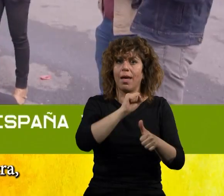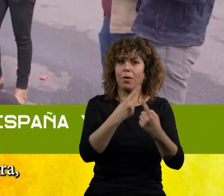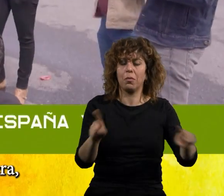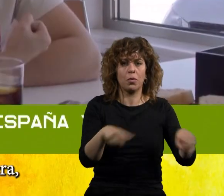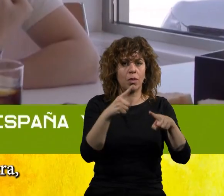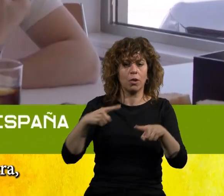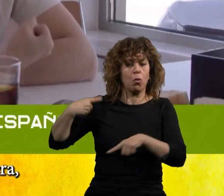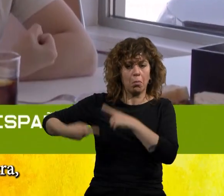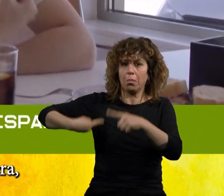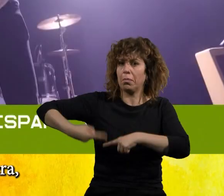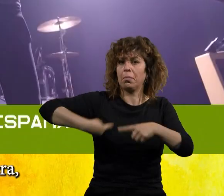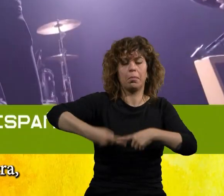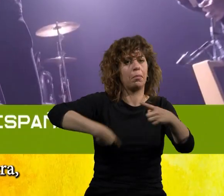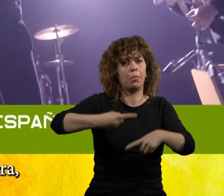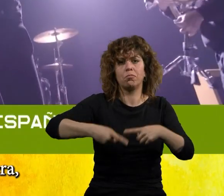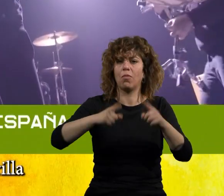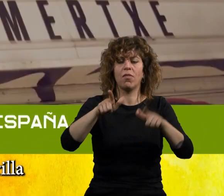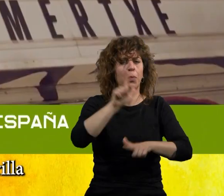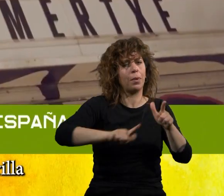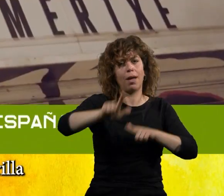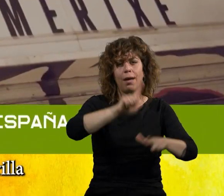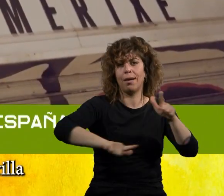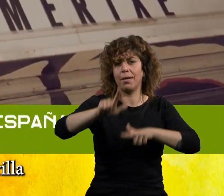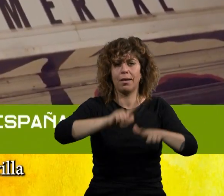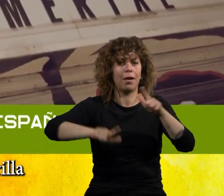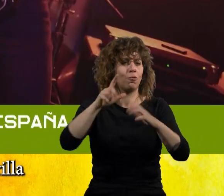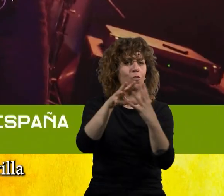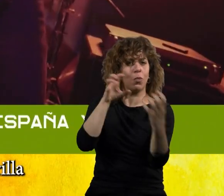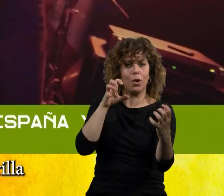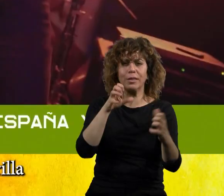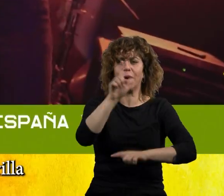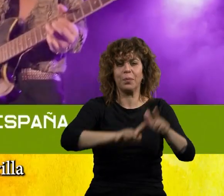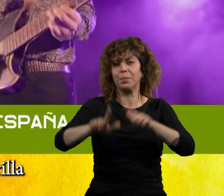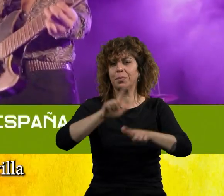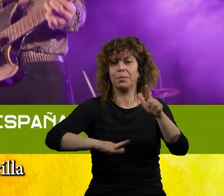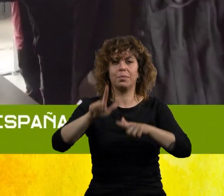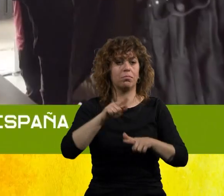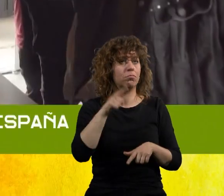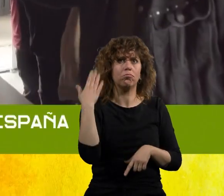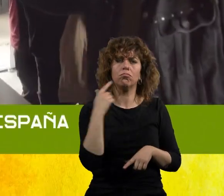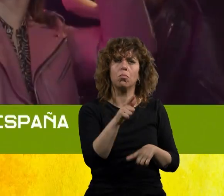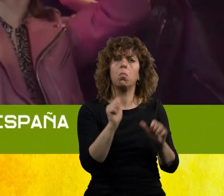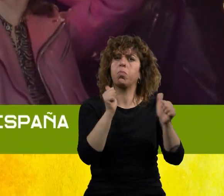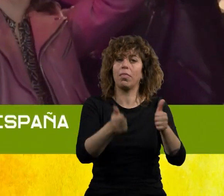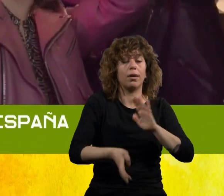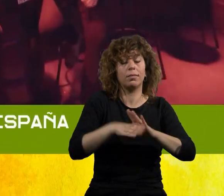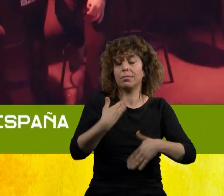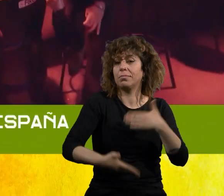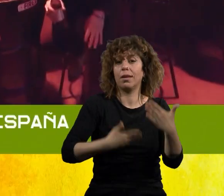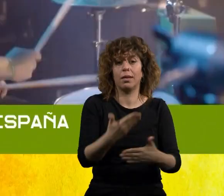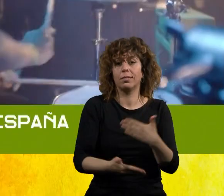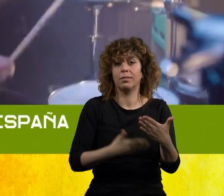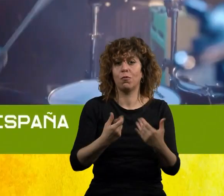no hemos parado de comer carretera, manta, furgoneta y... Ahí cogemos carrerilla y para adelante. Cogimos